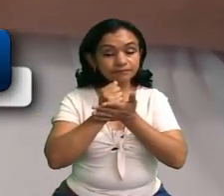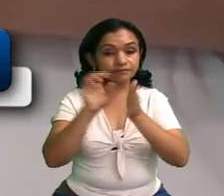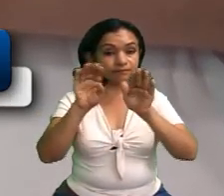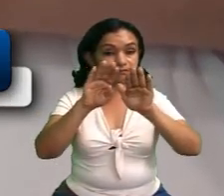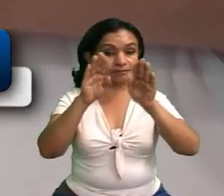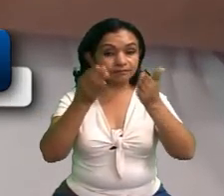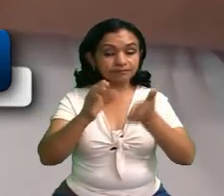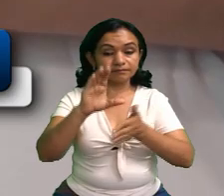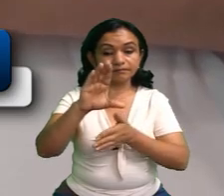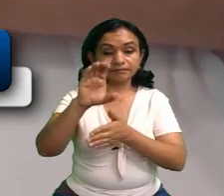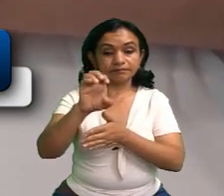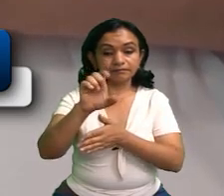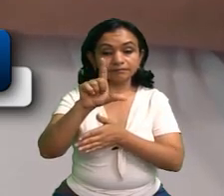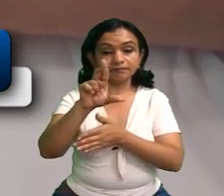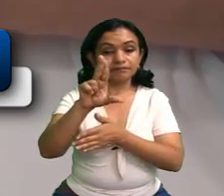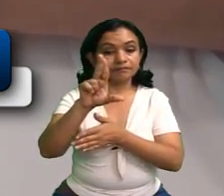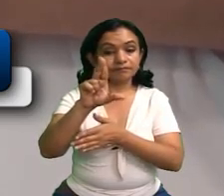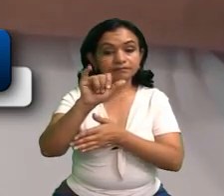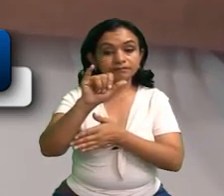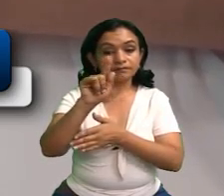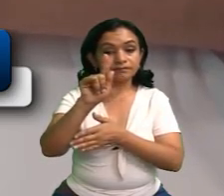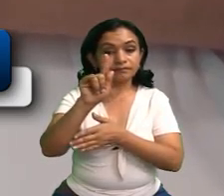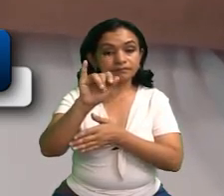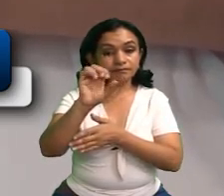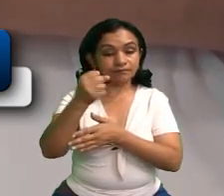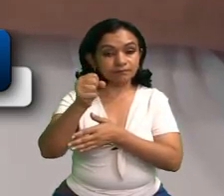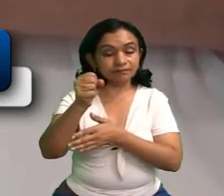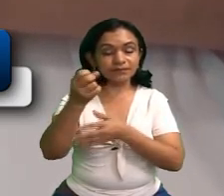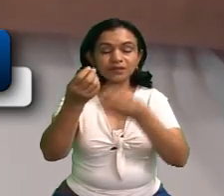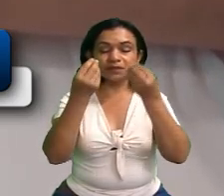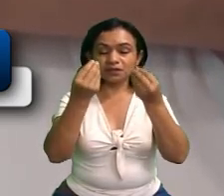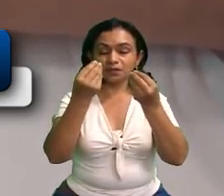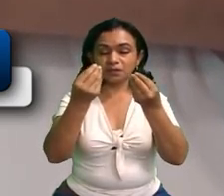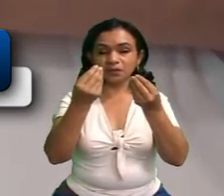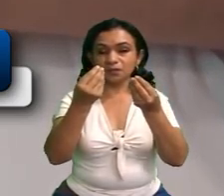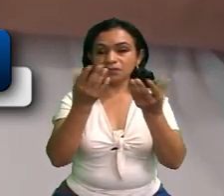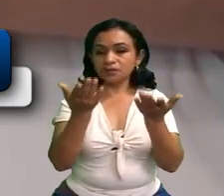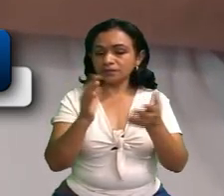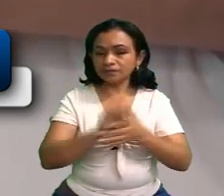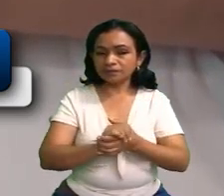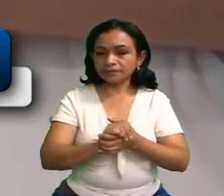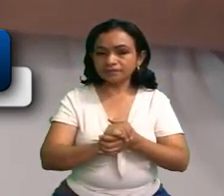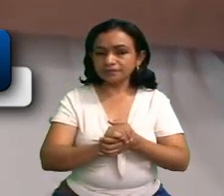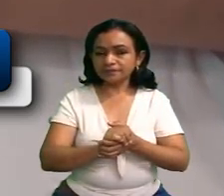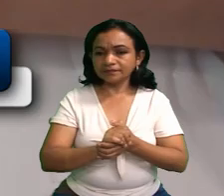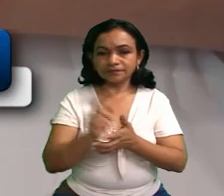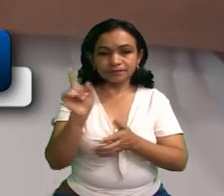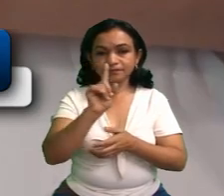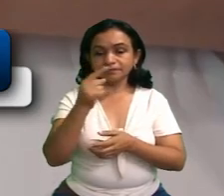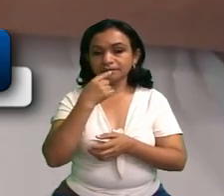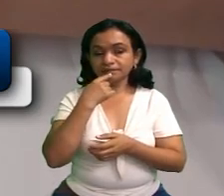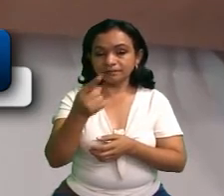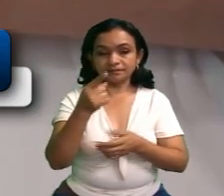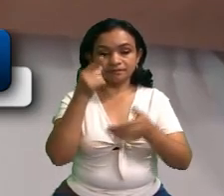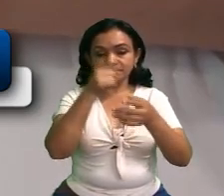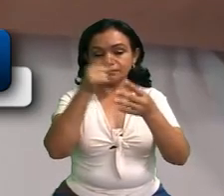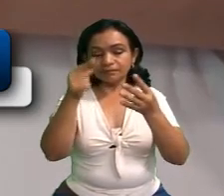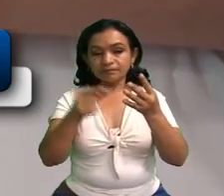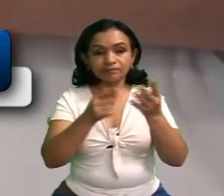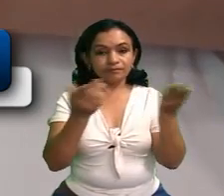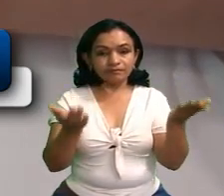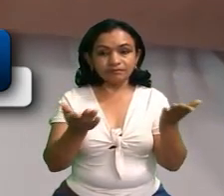tengan celulitis, ¿no? Realmente el exceso de ellas, ¿verdad? No es, no vamos a tipificar a las pobres,